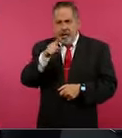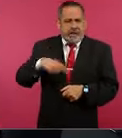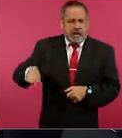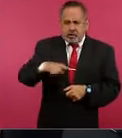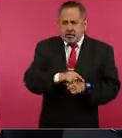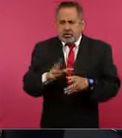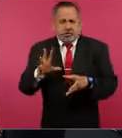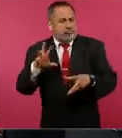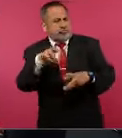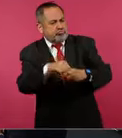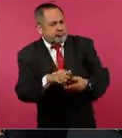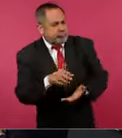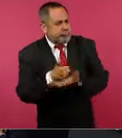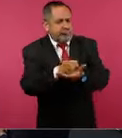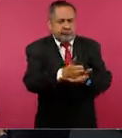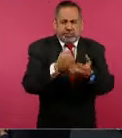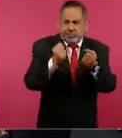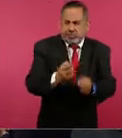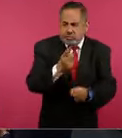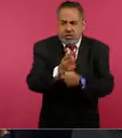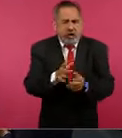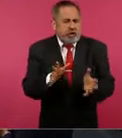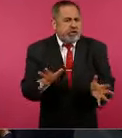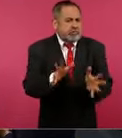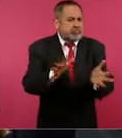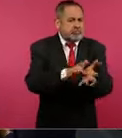en tareas de seguridad pública,